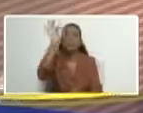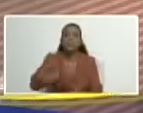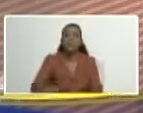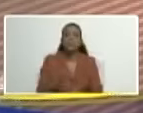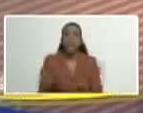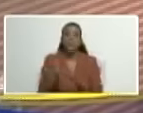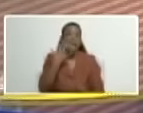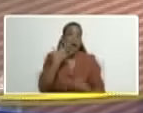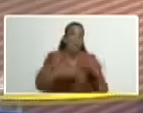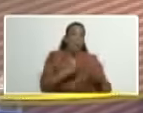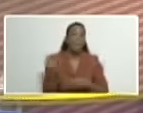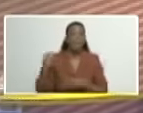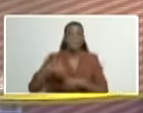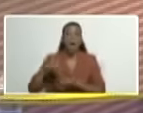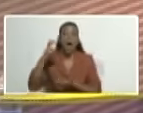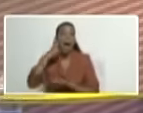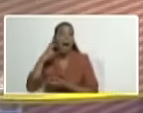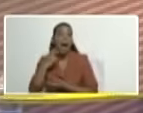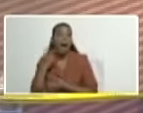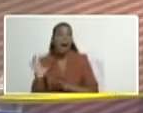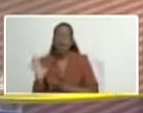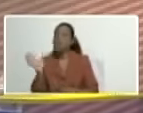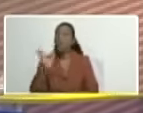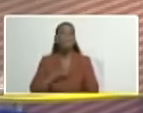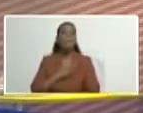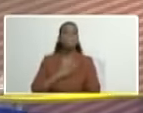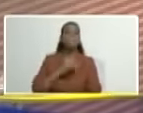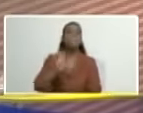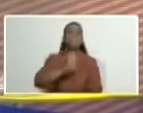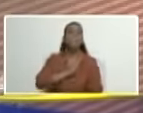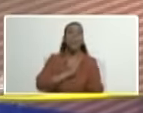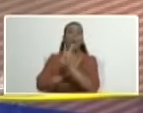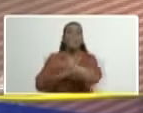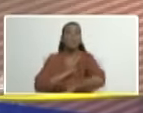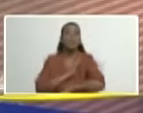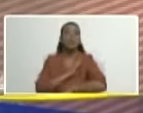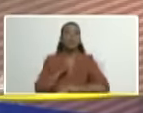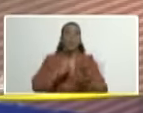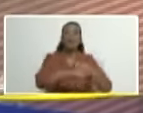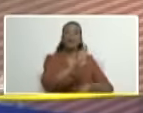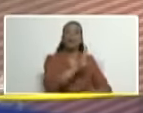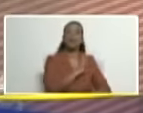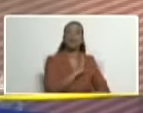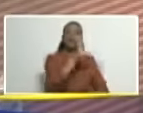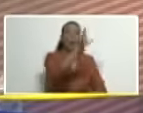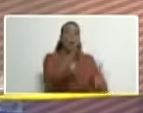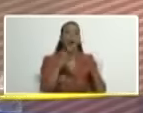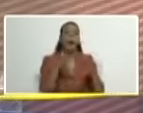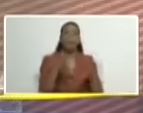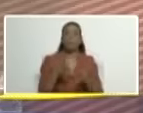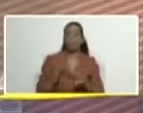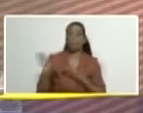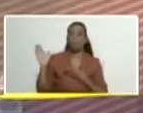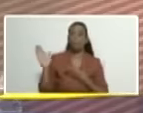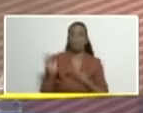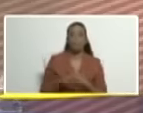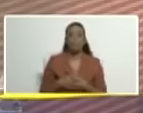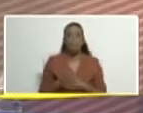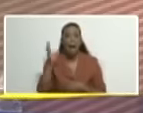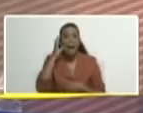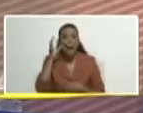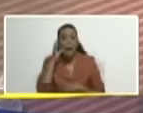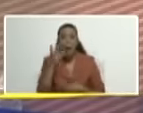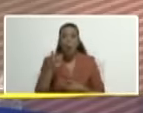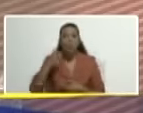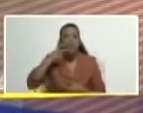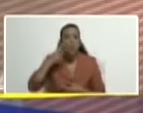Y si alguien producía cacao aquí, no, ese cacao te lo quito. Y yo lo vendo, y yo lo gano. Las